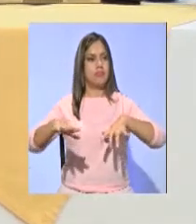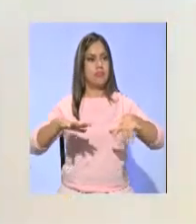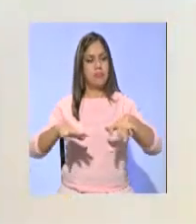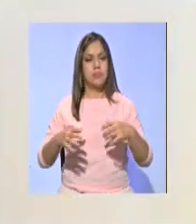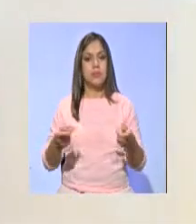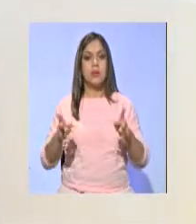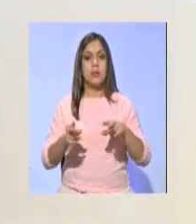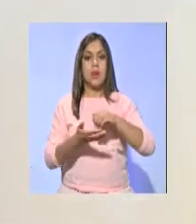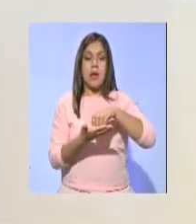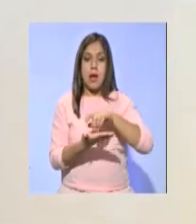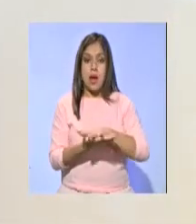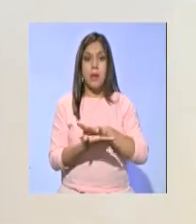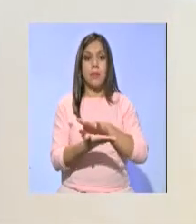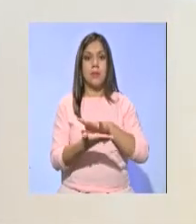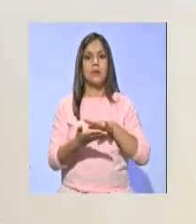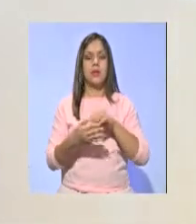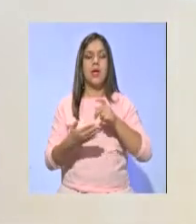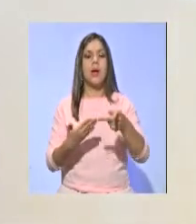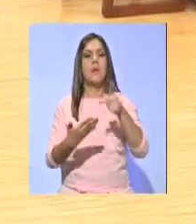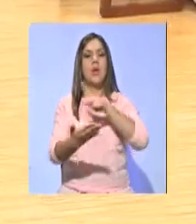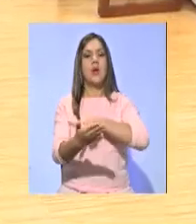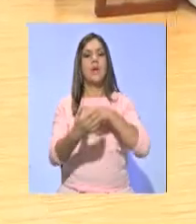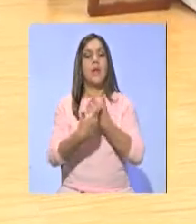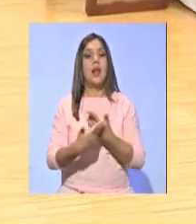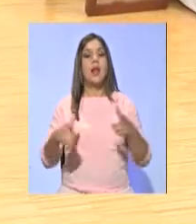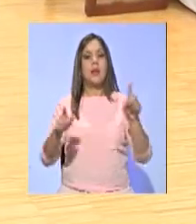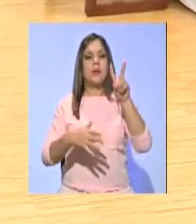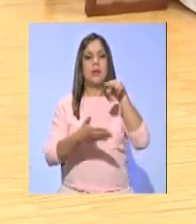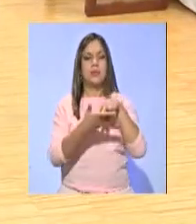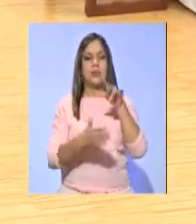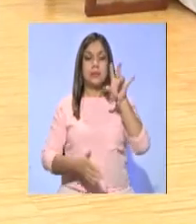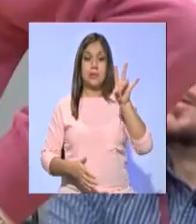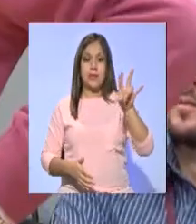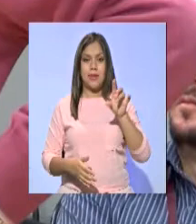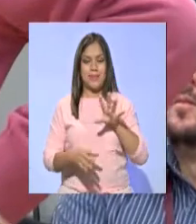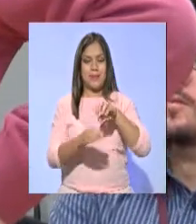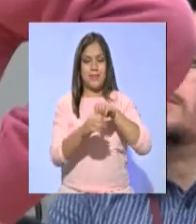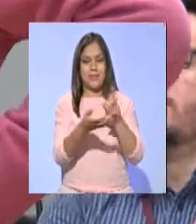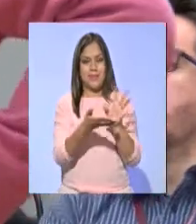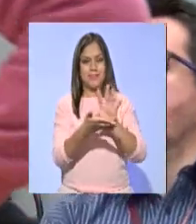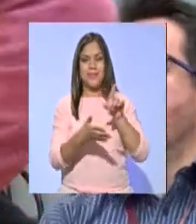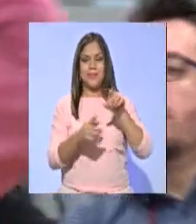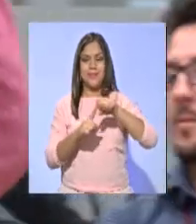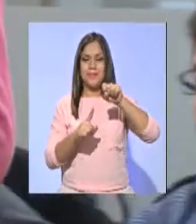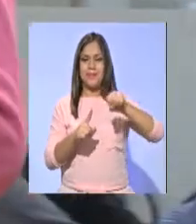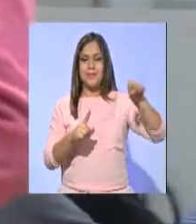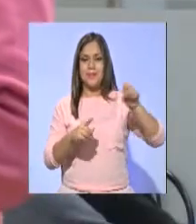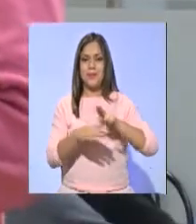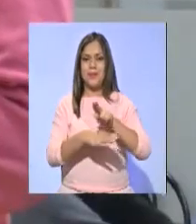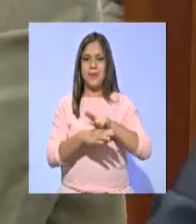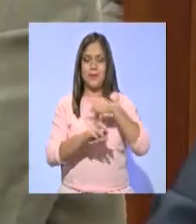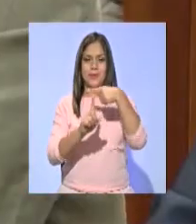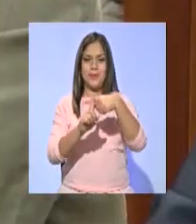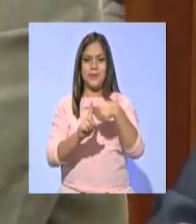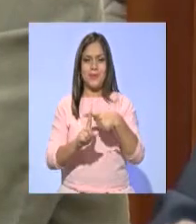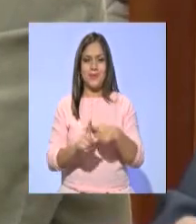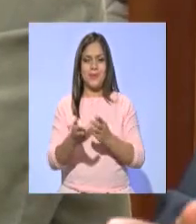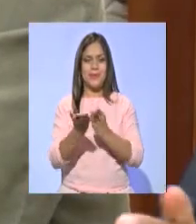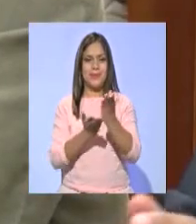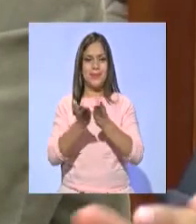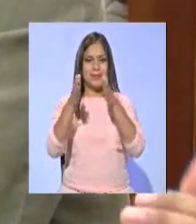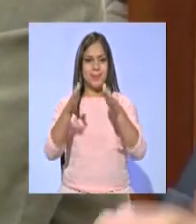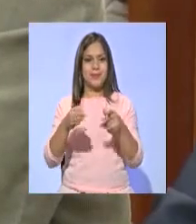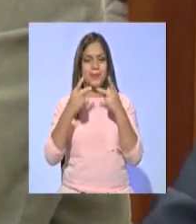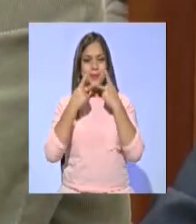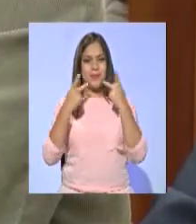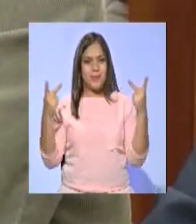despliegue de aplicaciones basados en software libre. Desde el 2007, el Palacio Legislativo cuenta con este sistema para uso y beneficio de los servidores